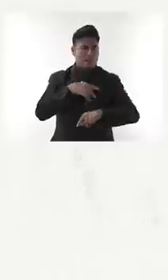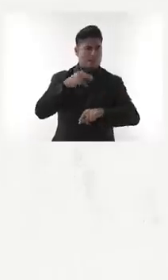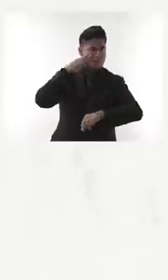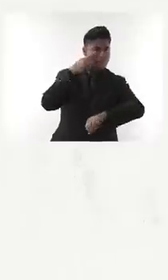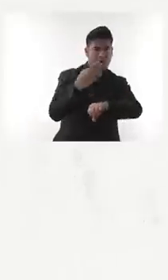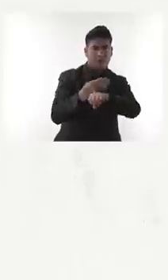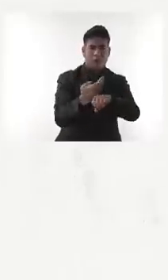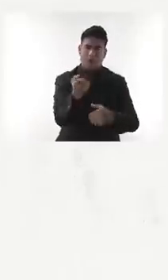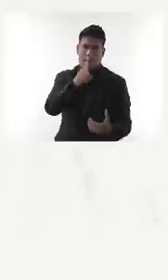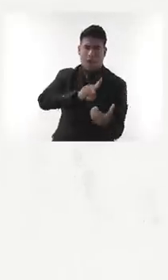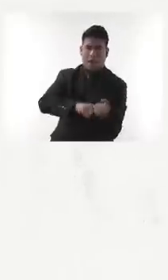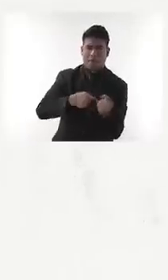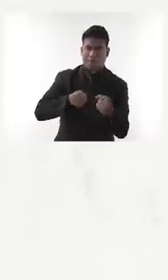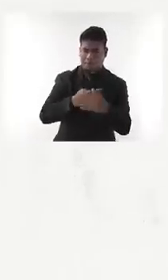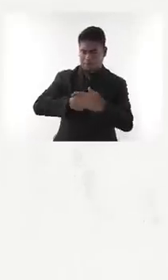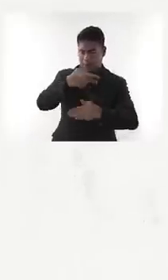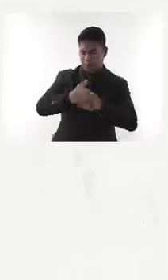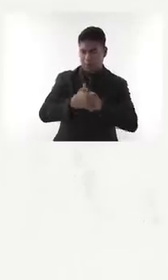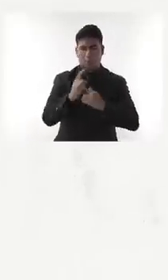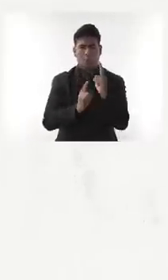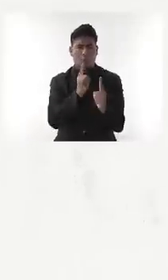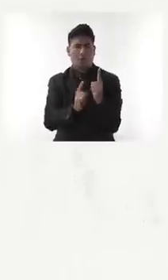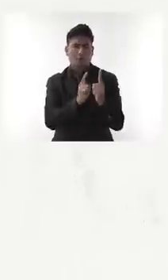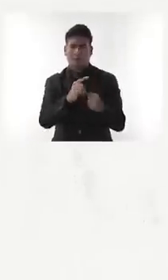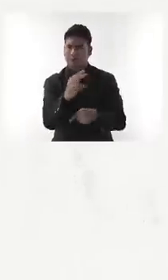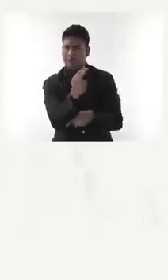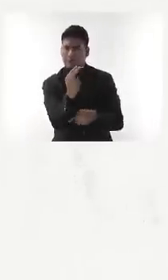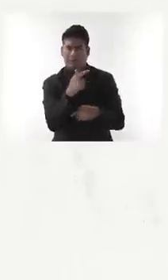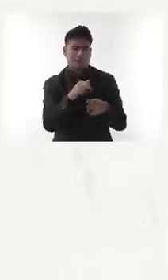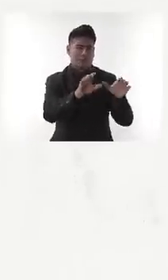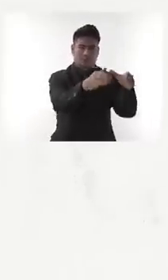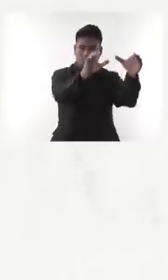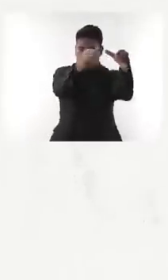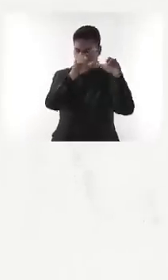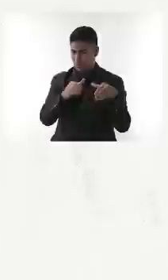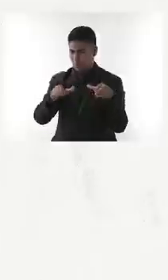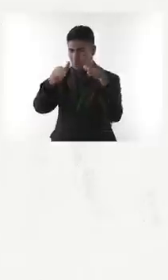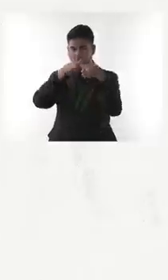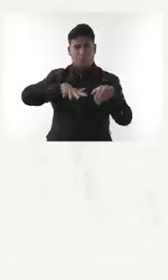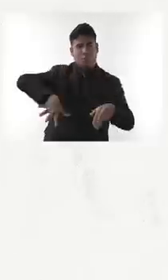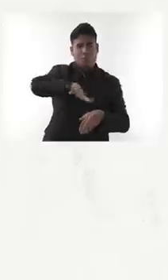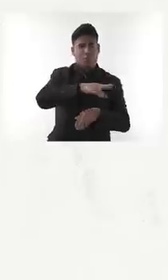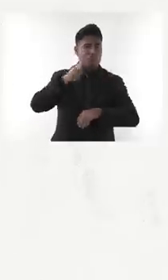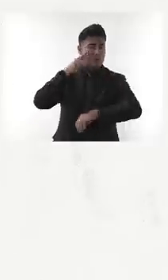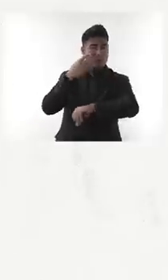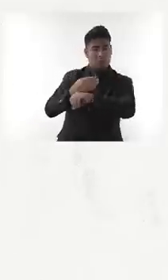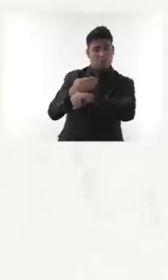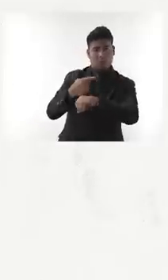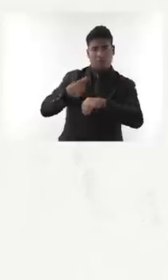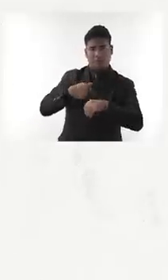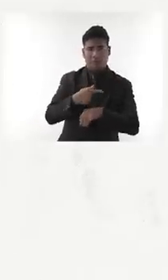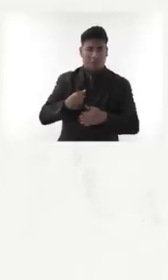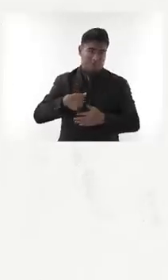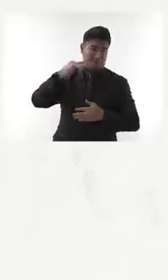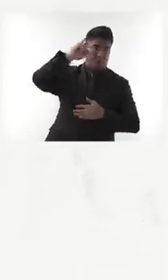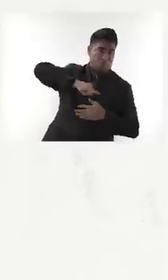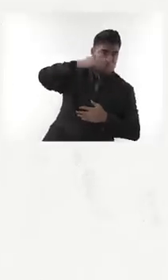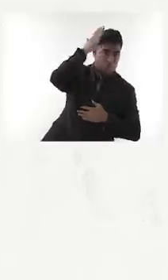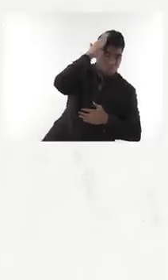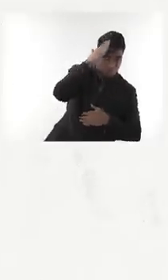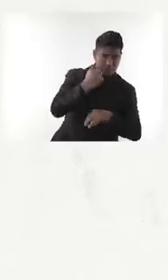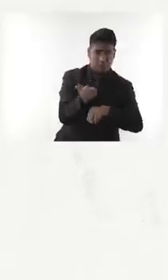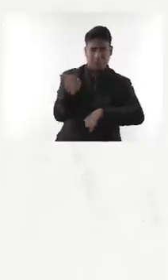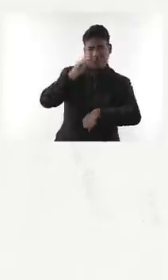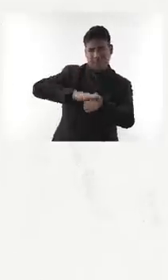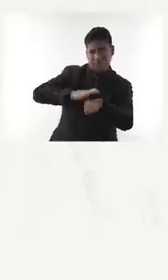de todas las selecciones recae en esta persona, la gerencia, la administración